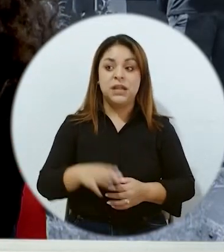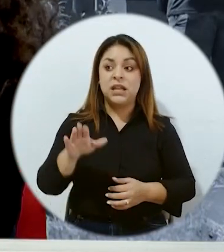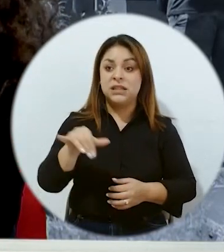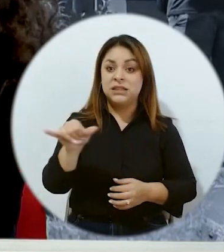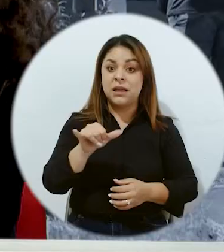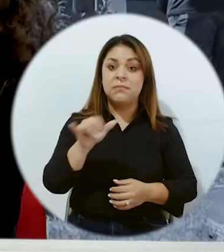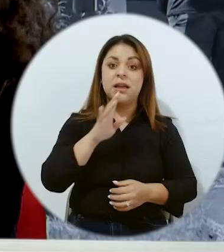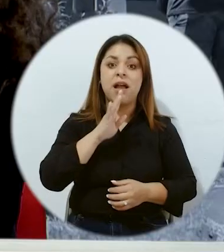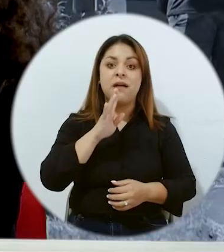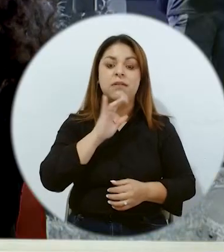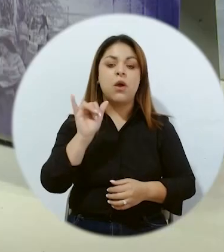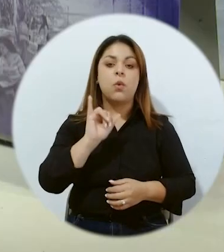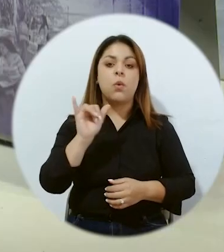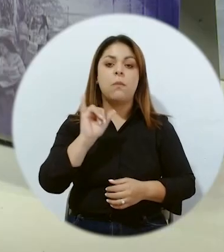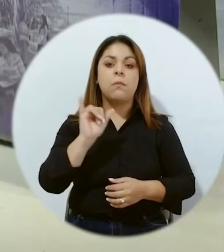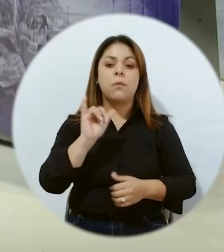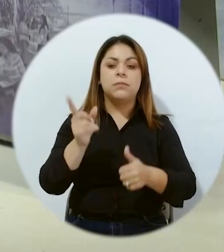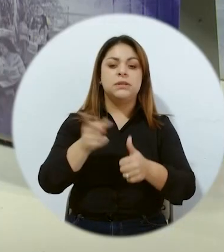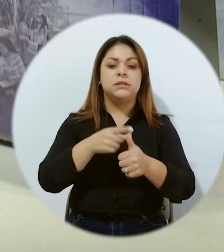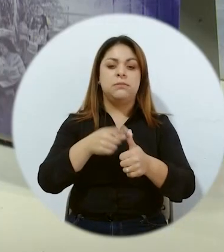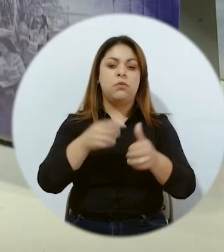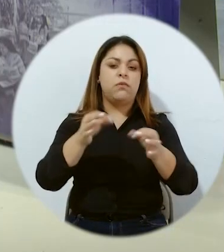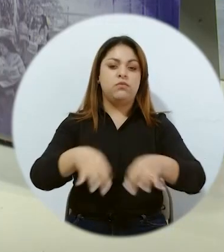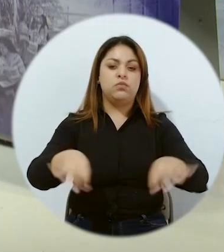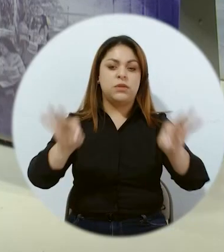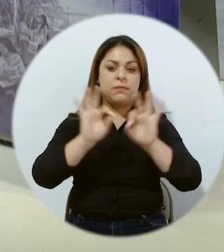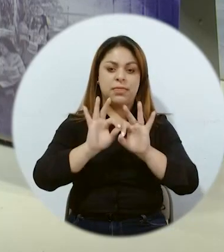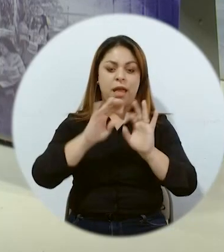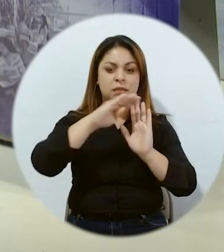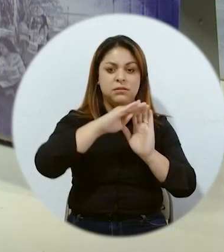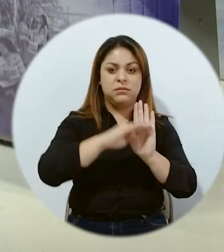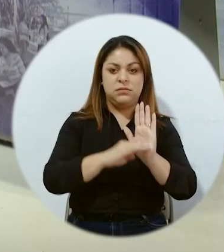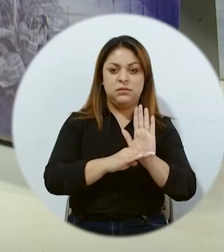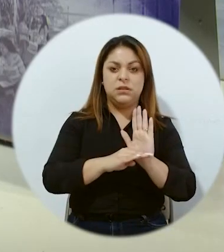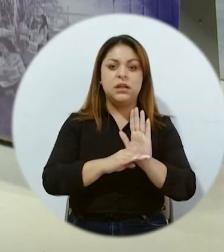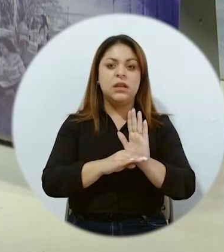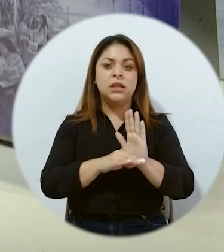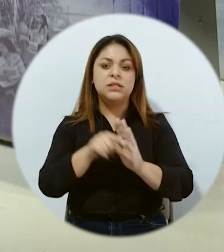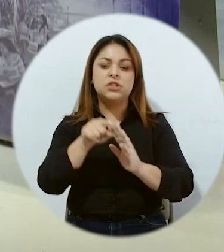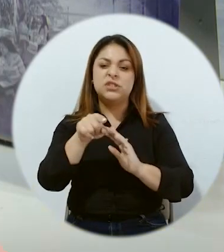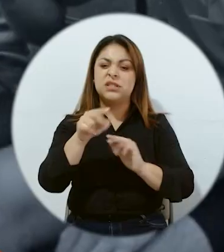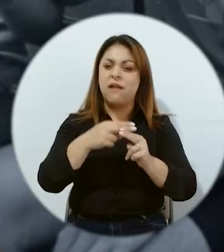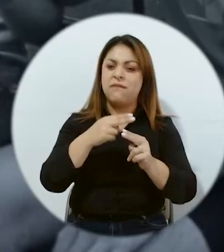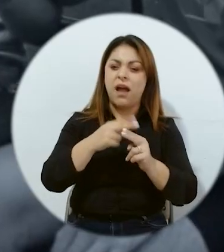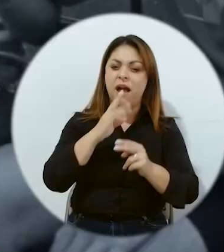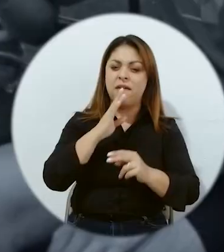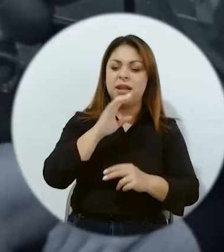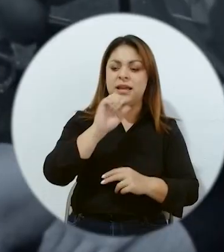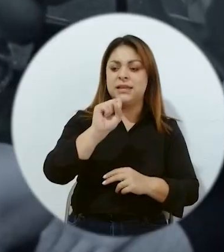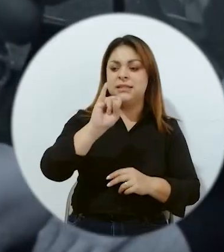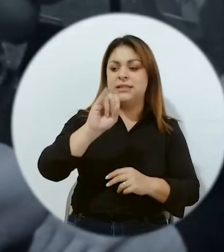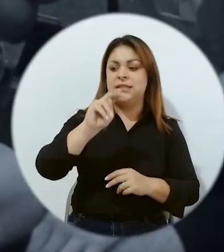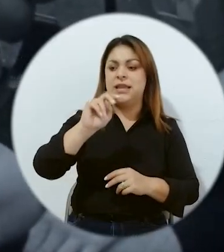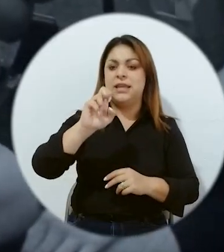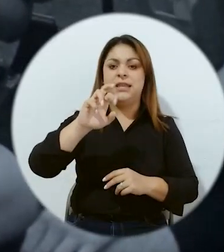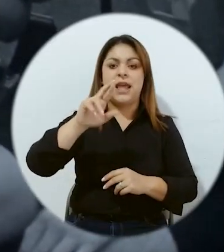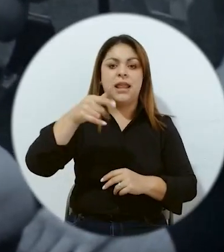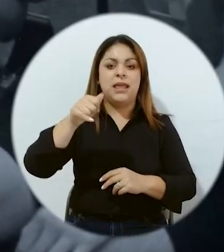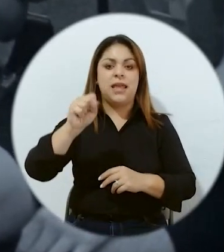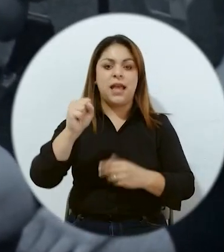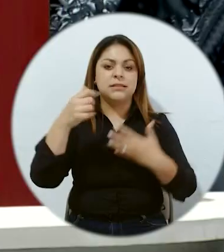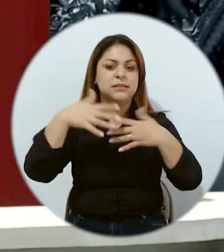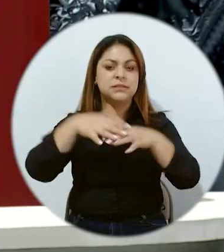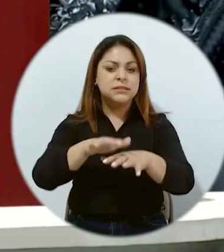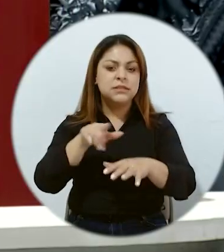También se habla como principio fundamental de la agroecología de las sinergias. ¿Esto qué significa? Bueno,